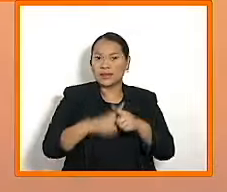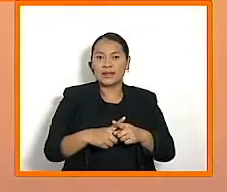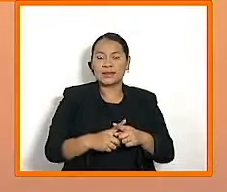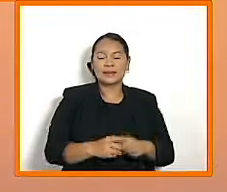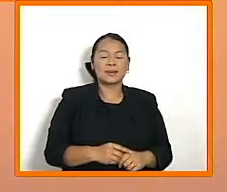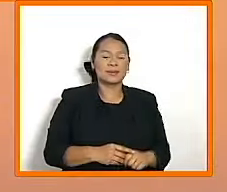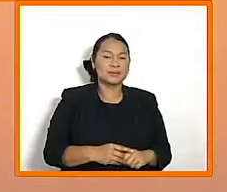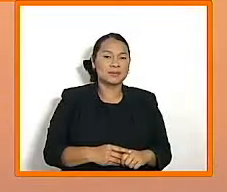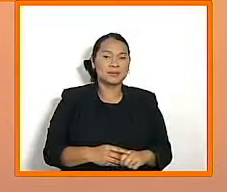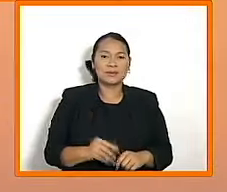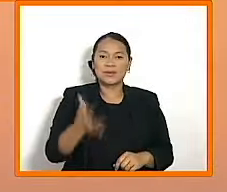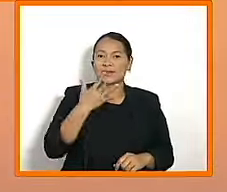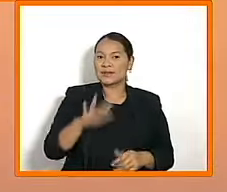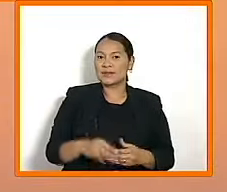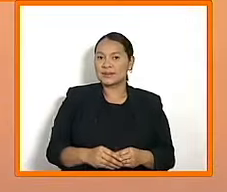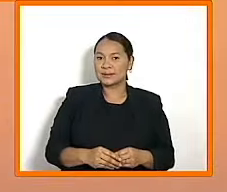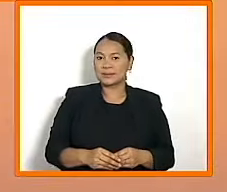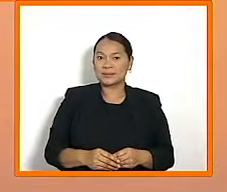es